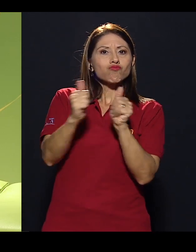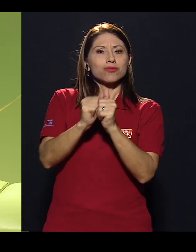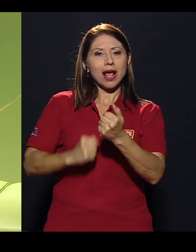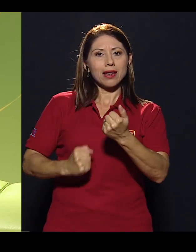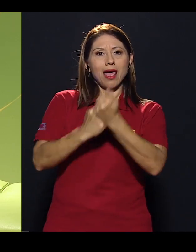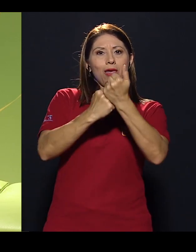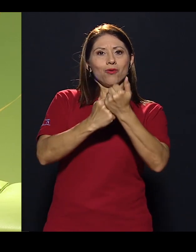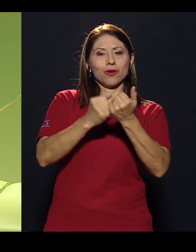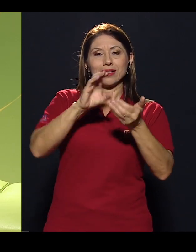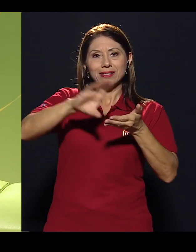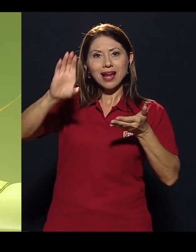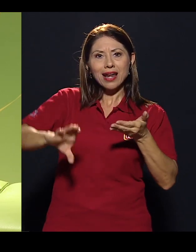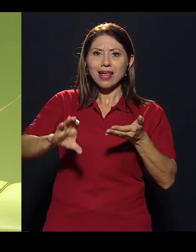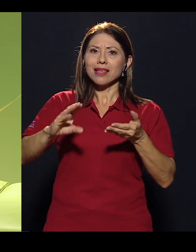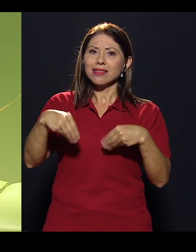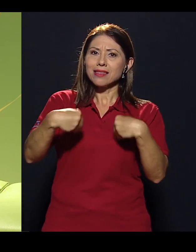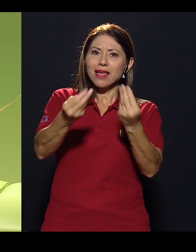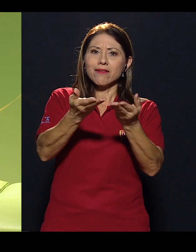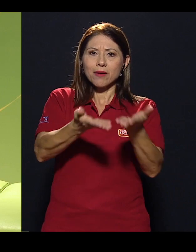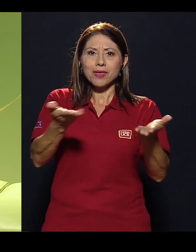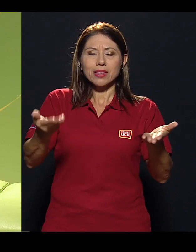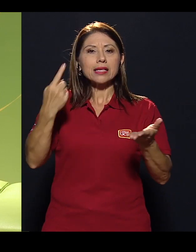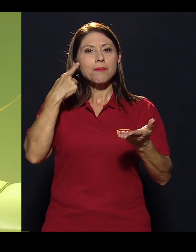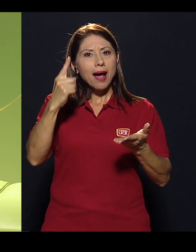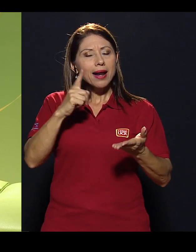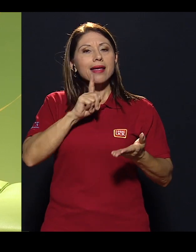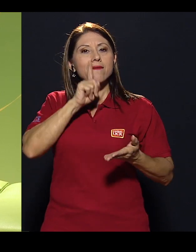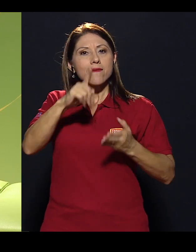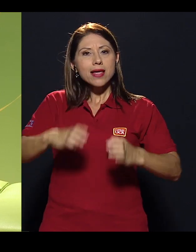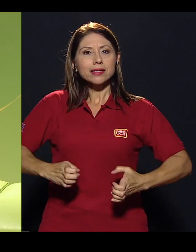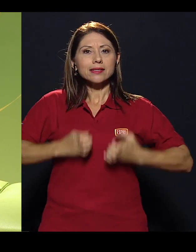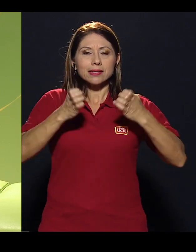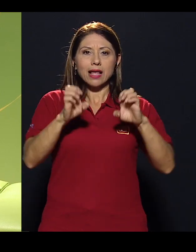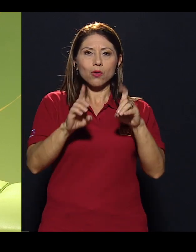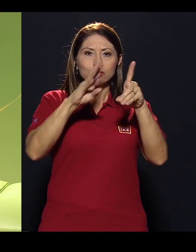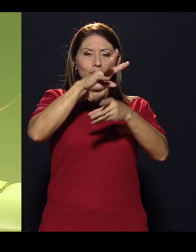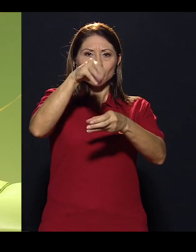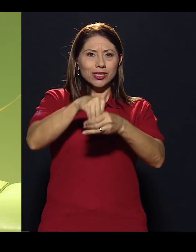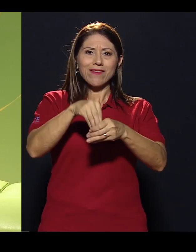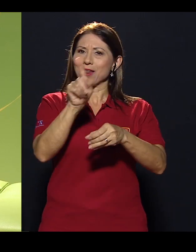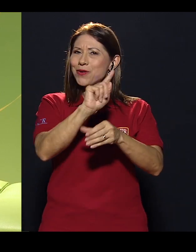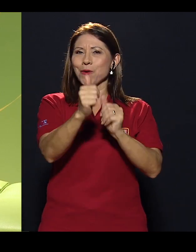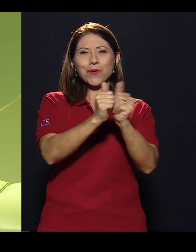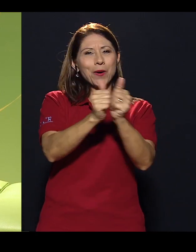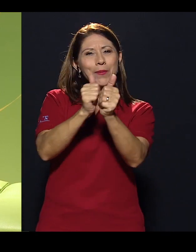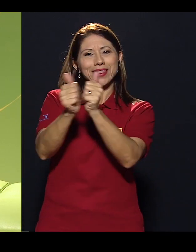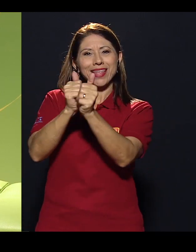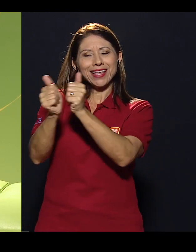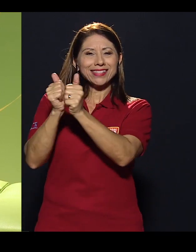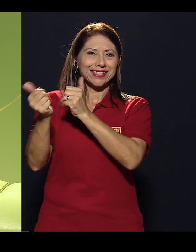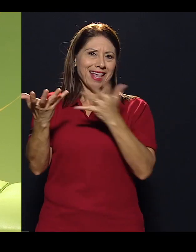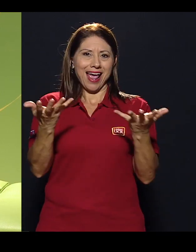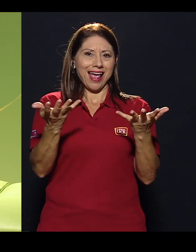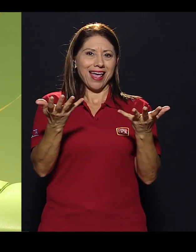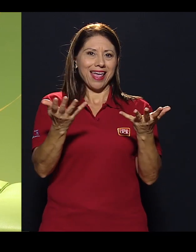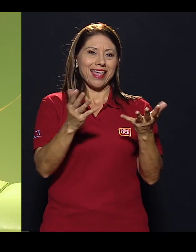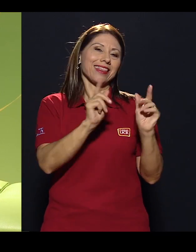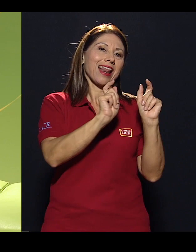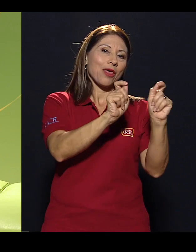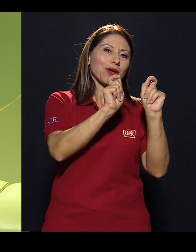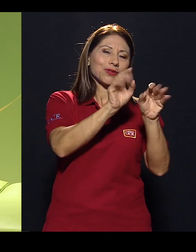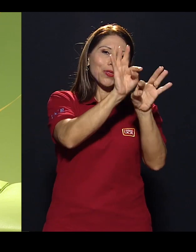CENAREC dote de esas herramientas para que exista una educación inclusiva y no de una competencia entre la